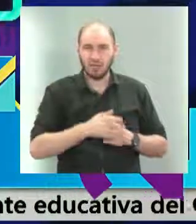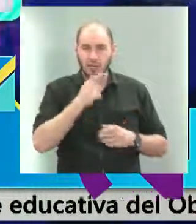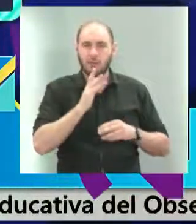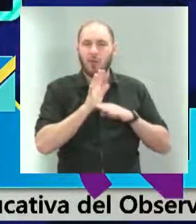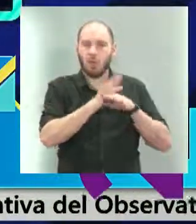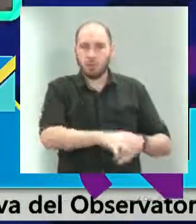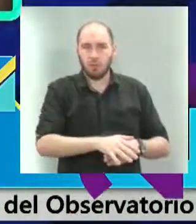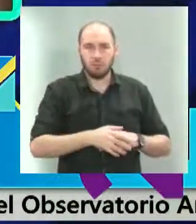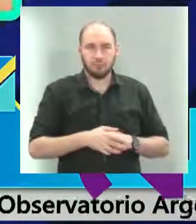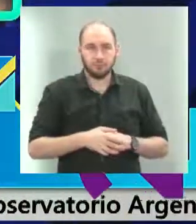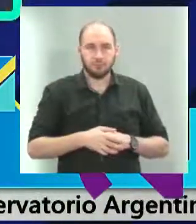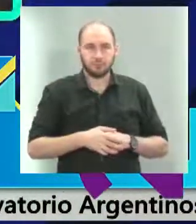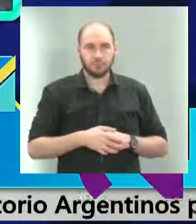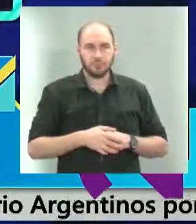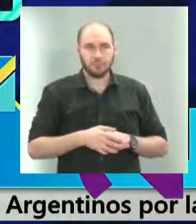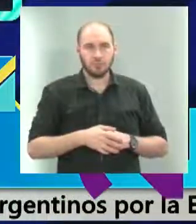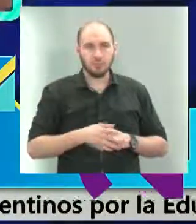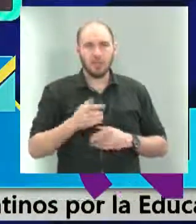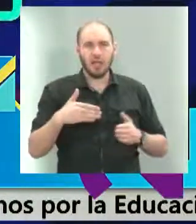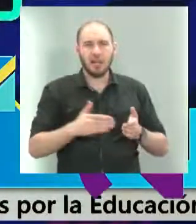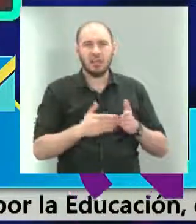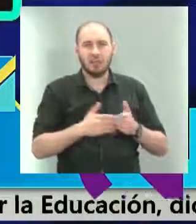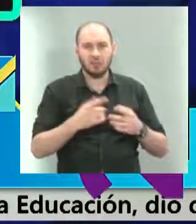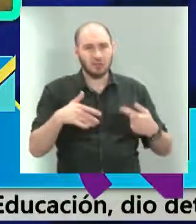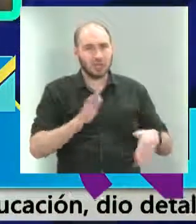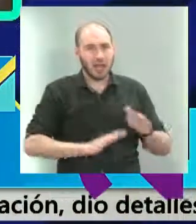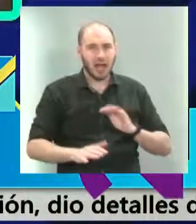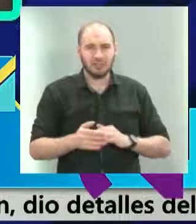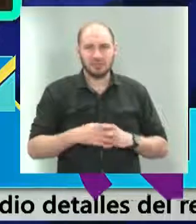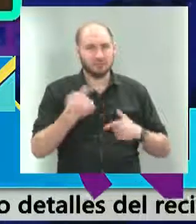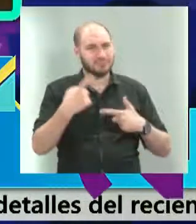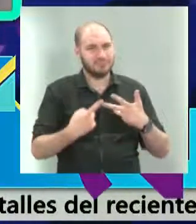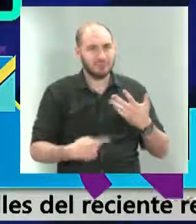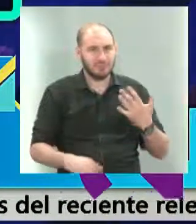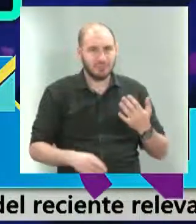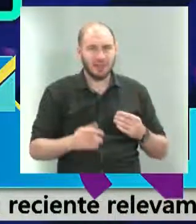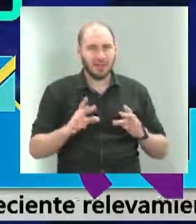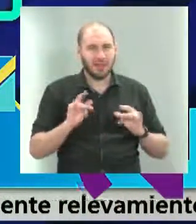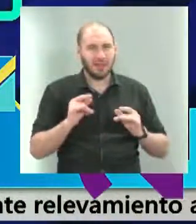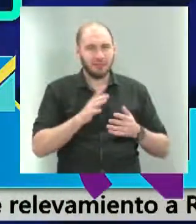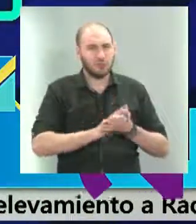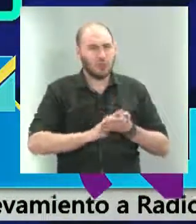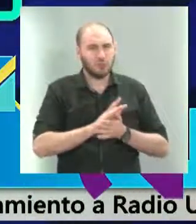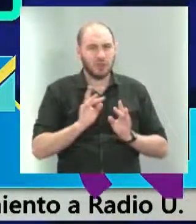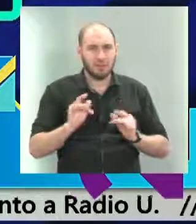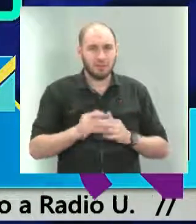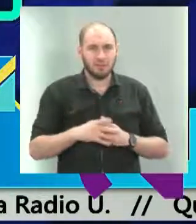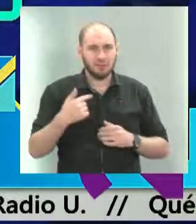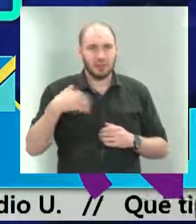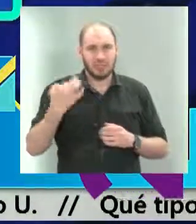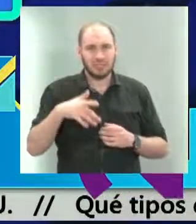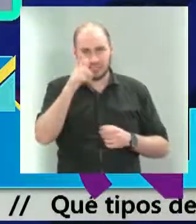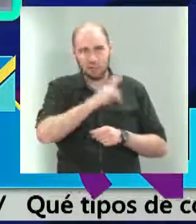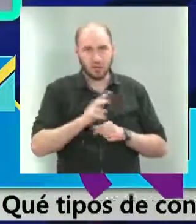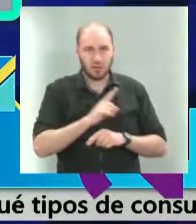reprime, tiene limitaciones también para actuar. Hay un conjunto de cosas que es muy complejo resolverlo. Yo no soy un especialista en